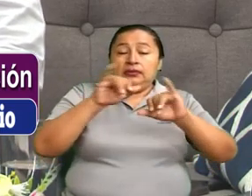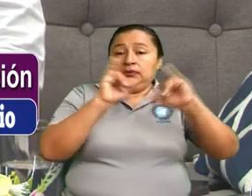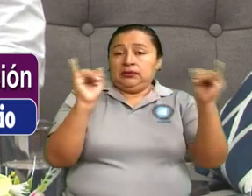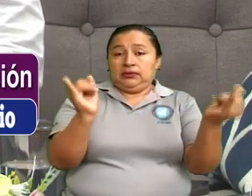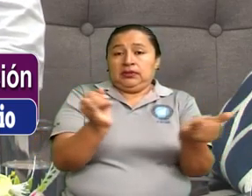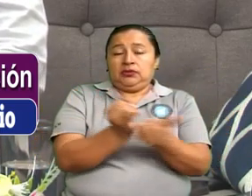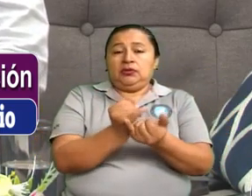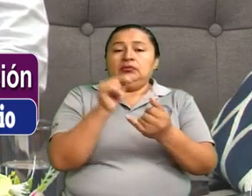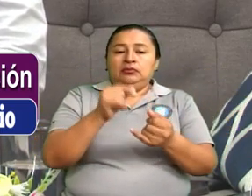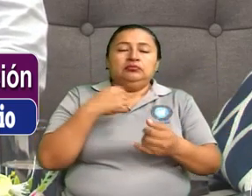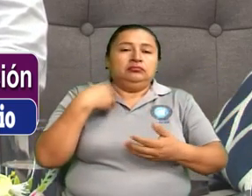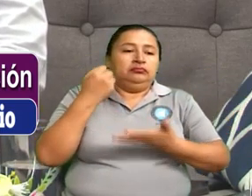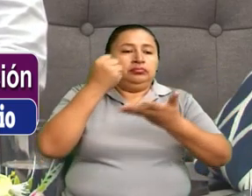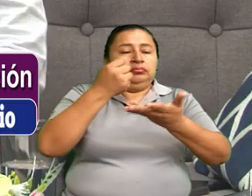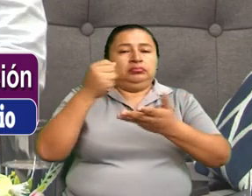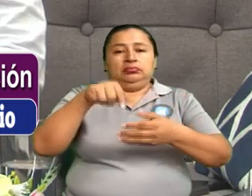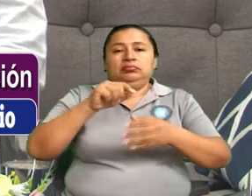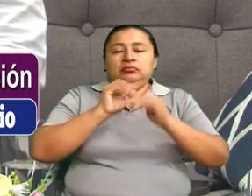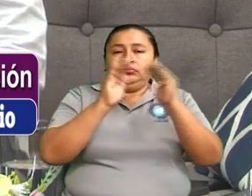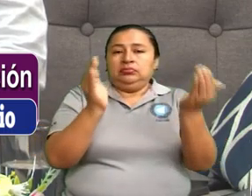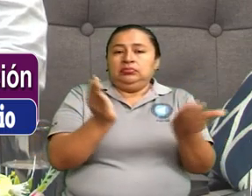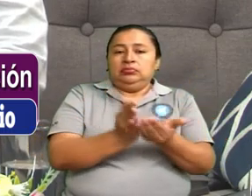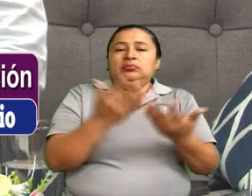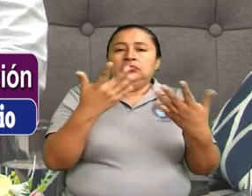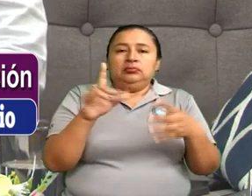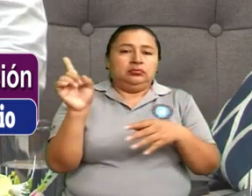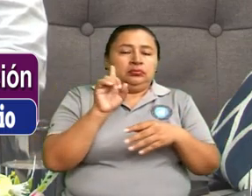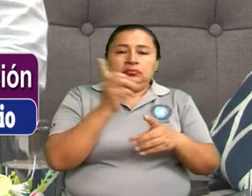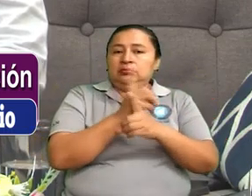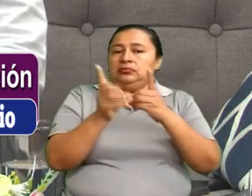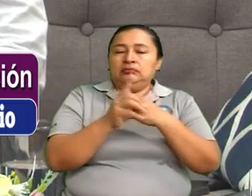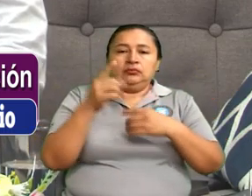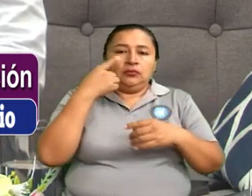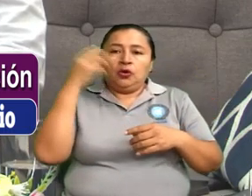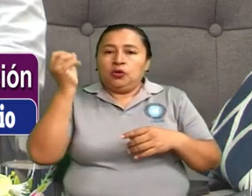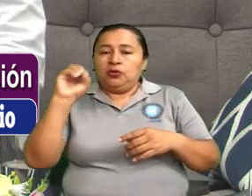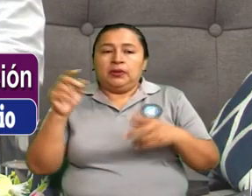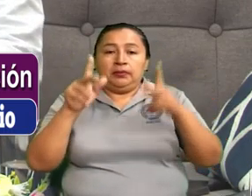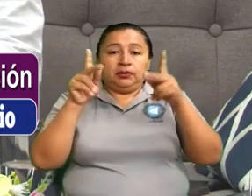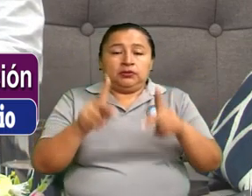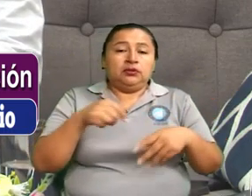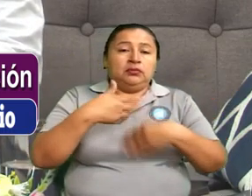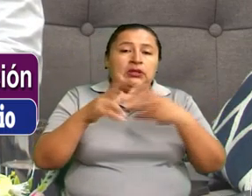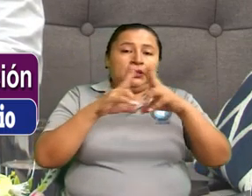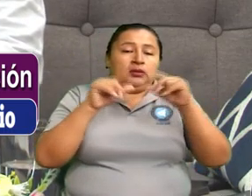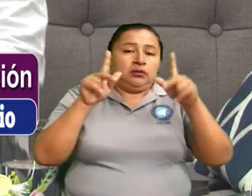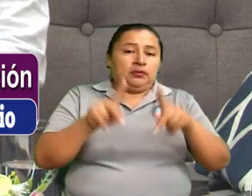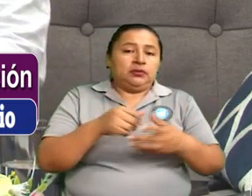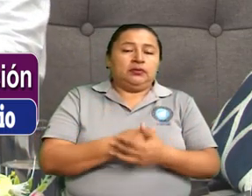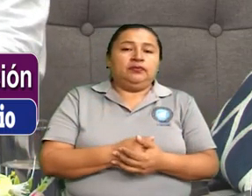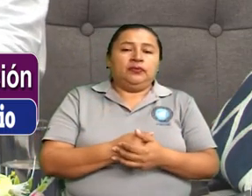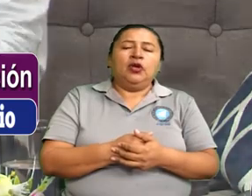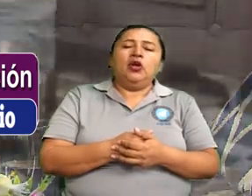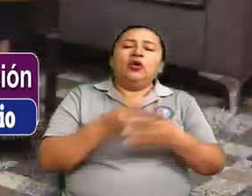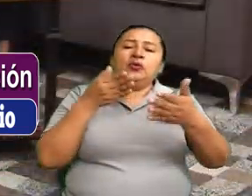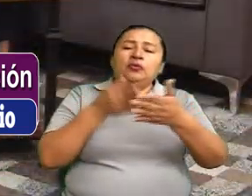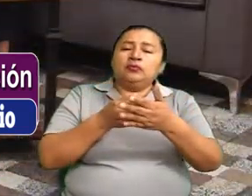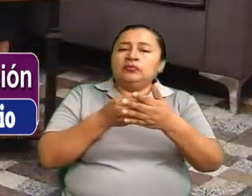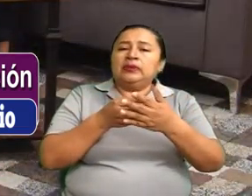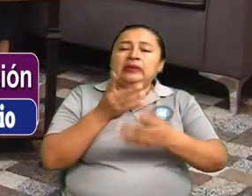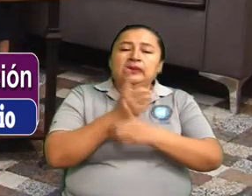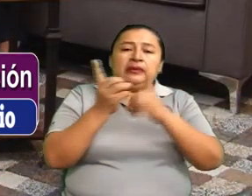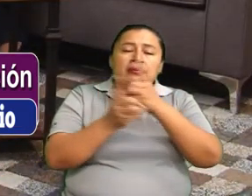ahí incursionando en ese mundo que ya no debe de ser desconocido para ninguno de los y las nicaragüenses. Compañera Justa, tenemos que hacer una pausa. Sé